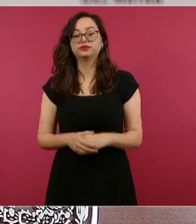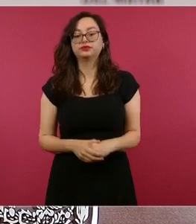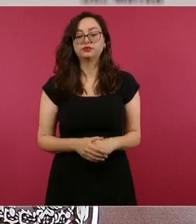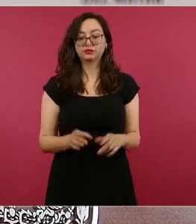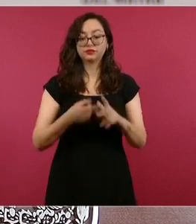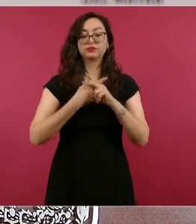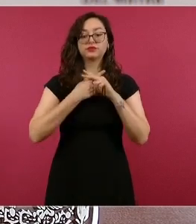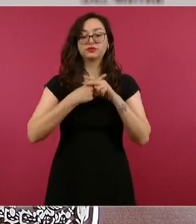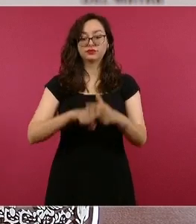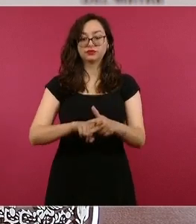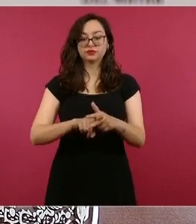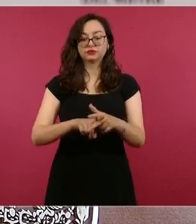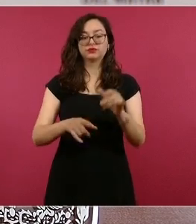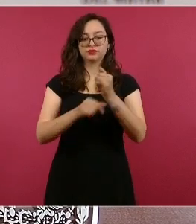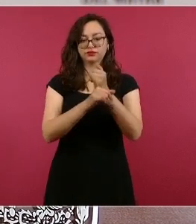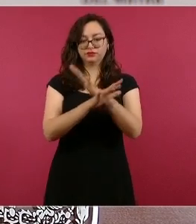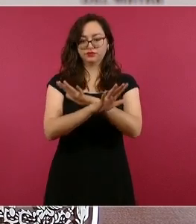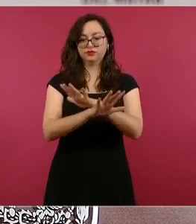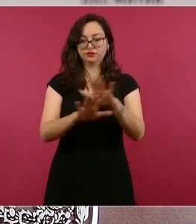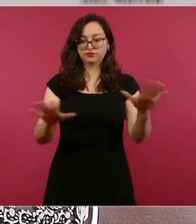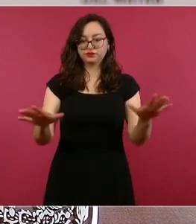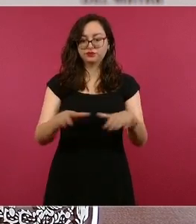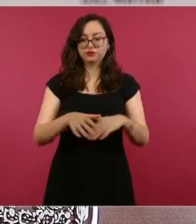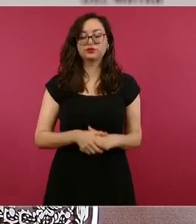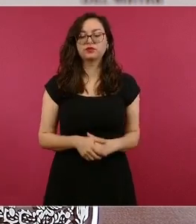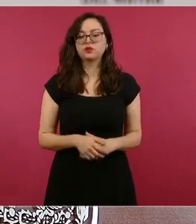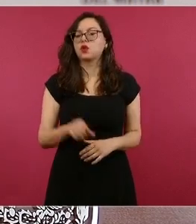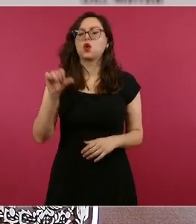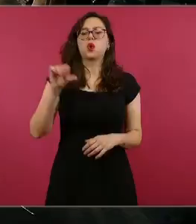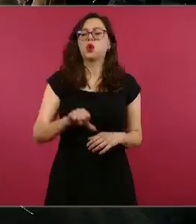Quedamos que va a informar